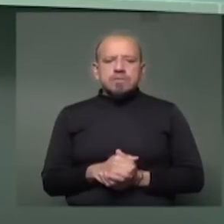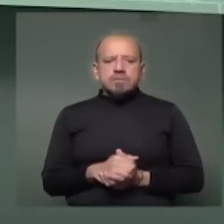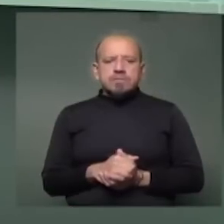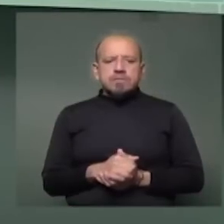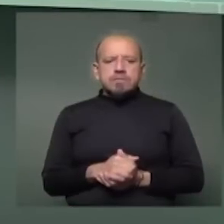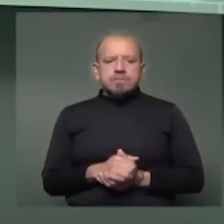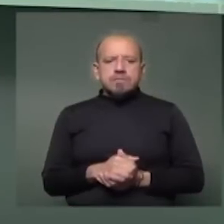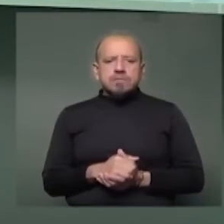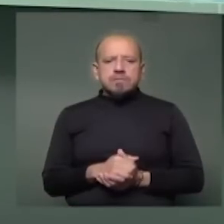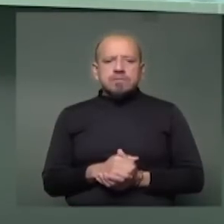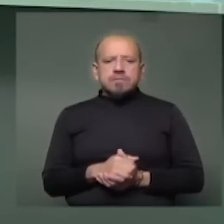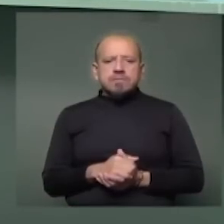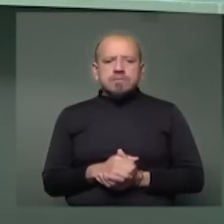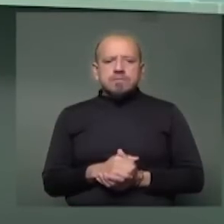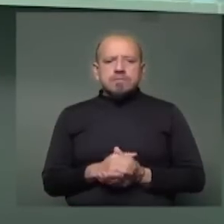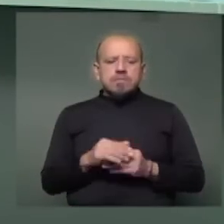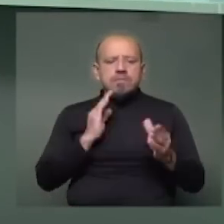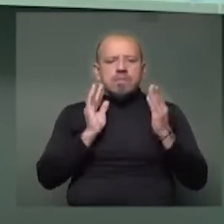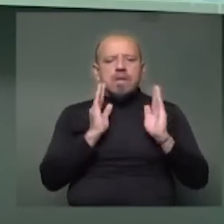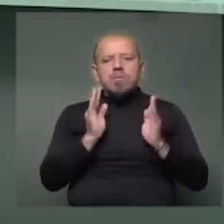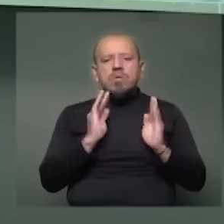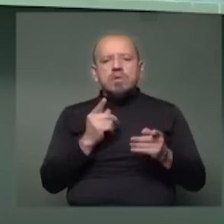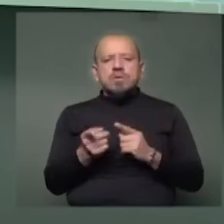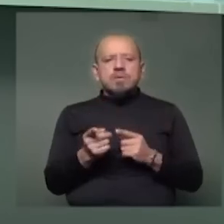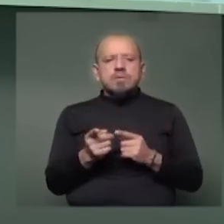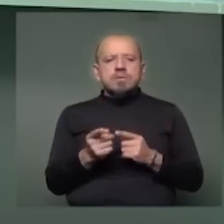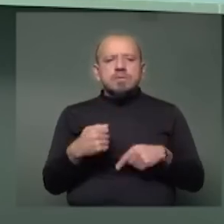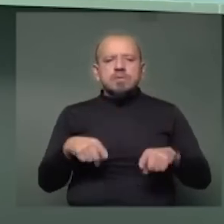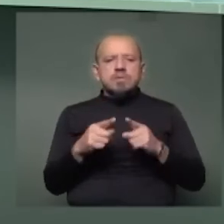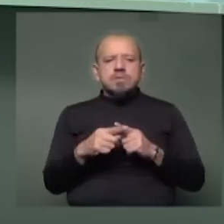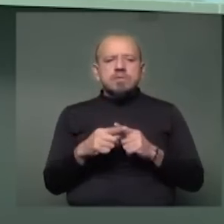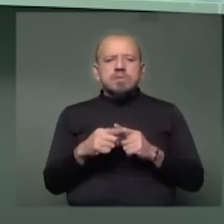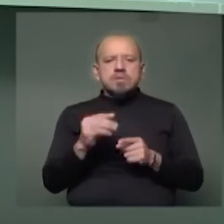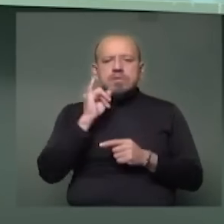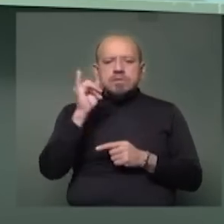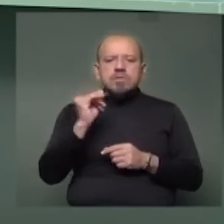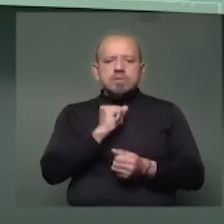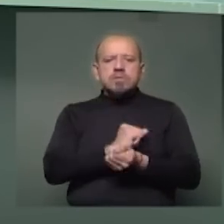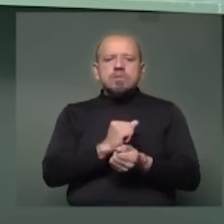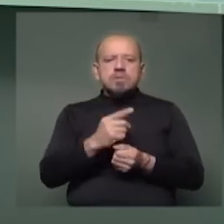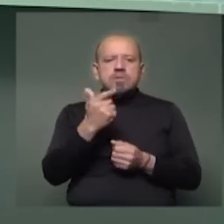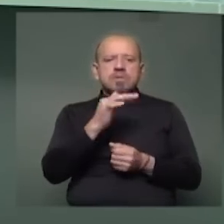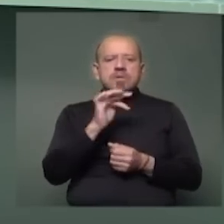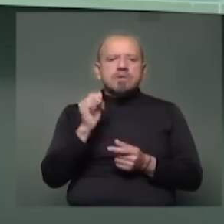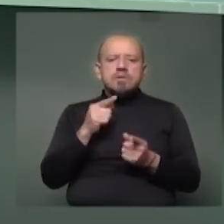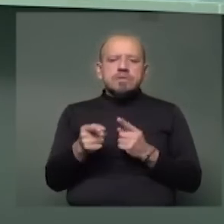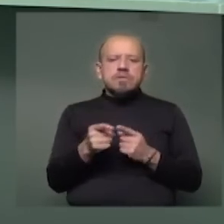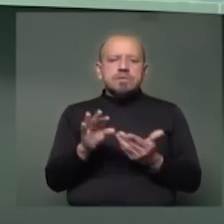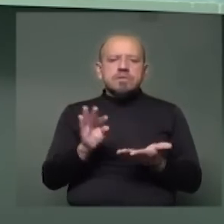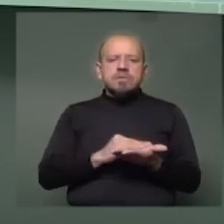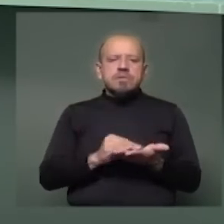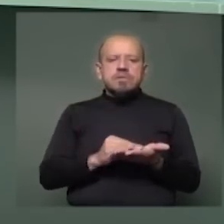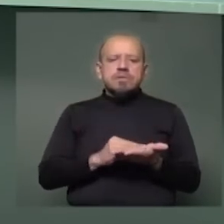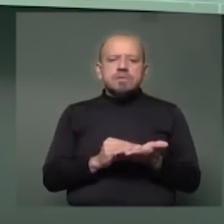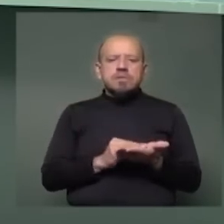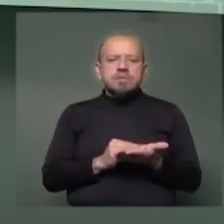habló Nati el abogado patrocinante de la denuncia penal que presentó afe contra las anteriores administraciones que